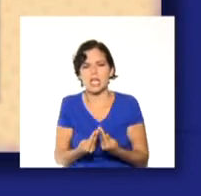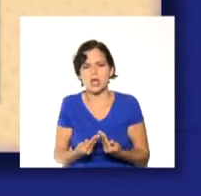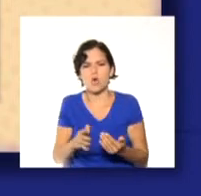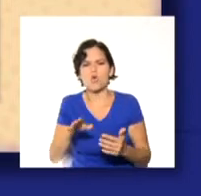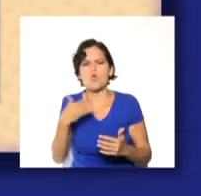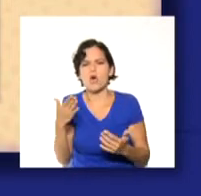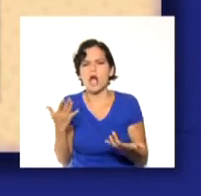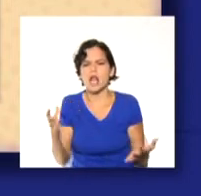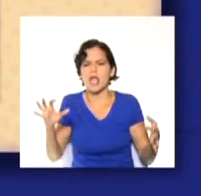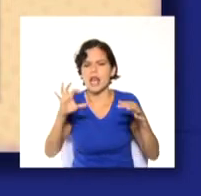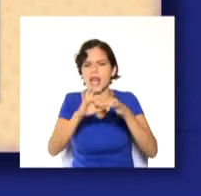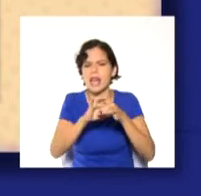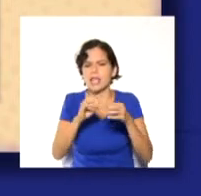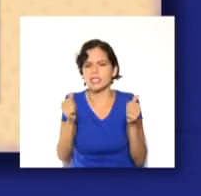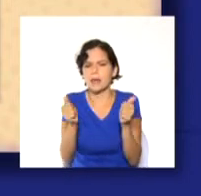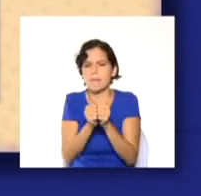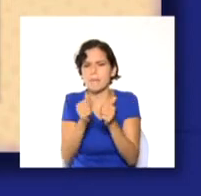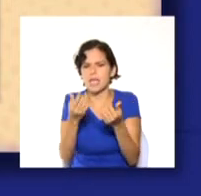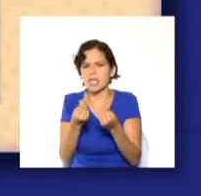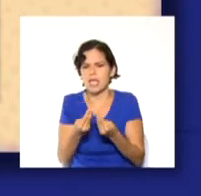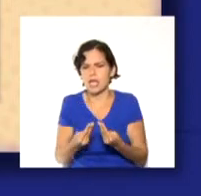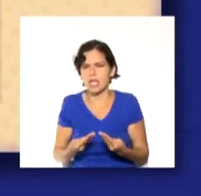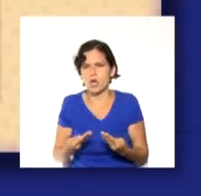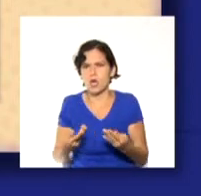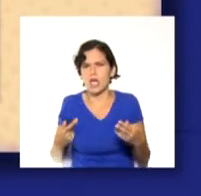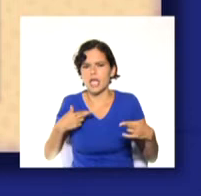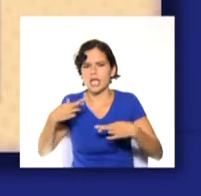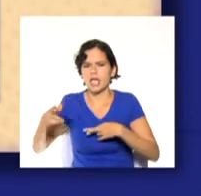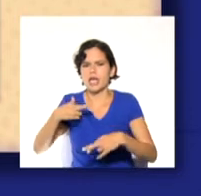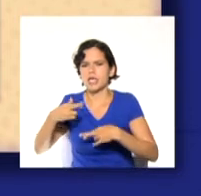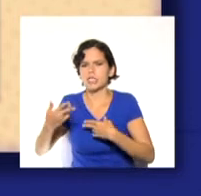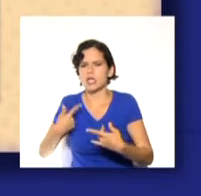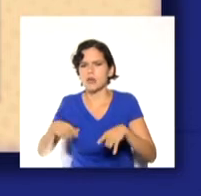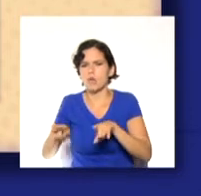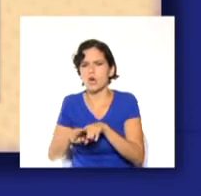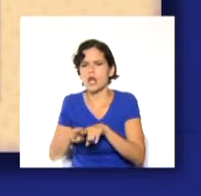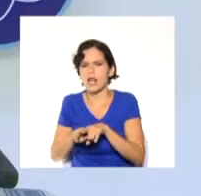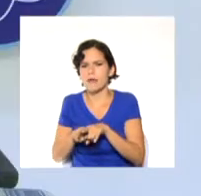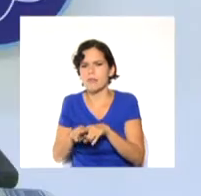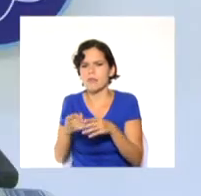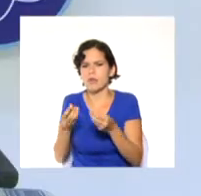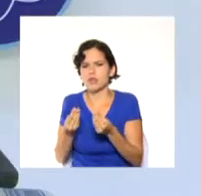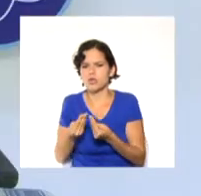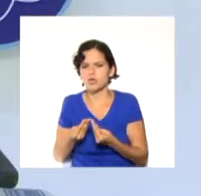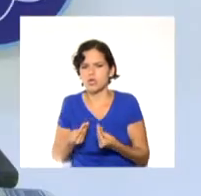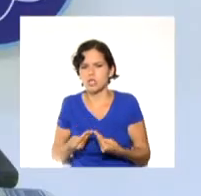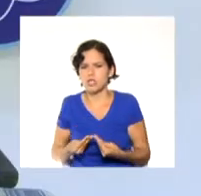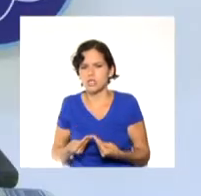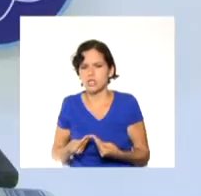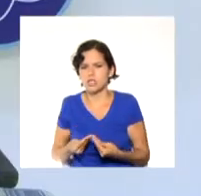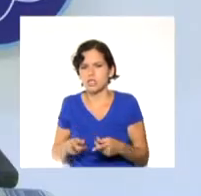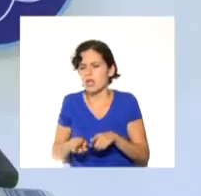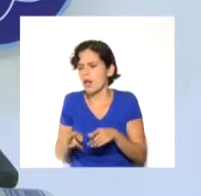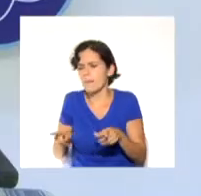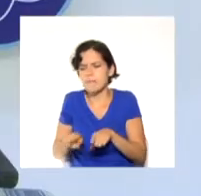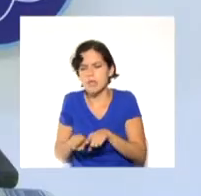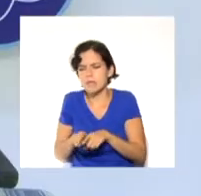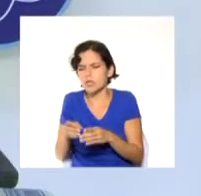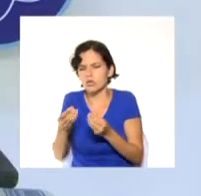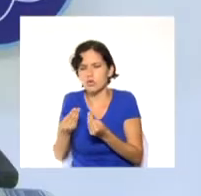metálico? El que relacionamos con las sustancias de una misma sustancia,